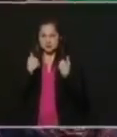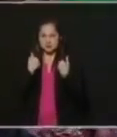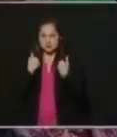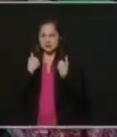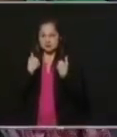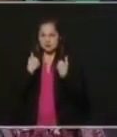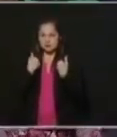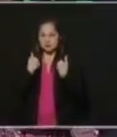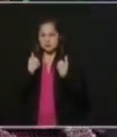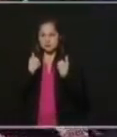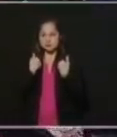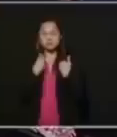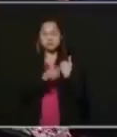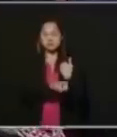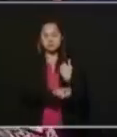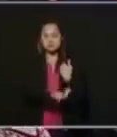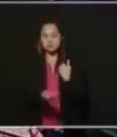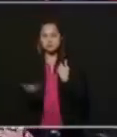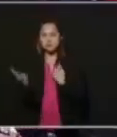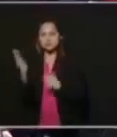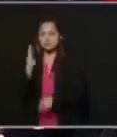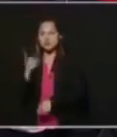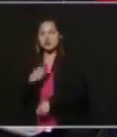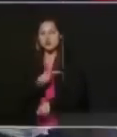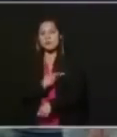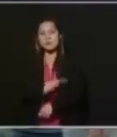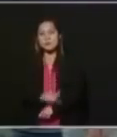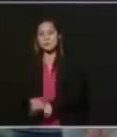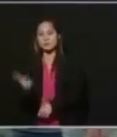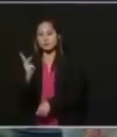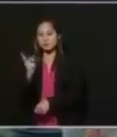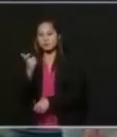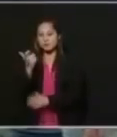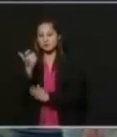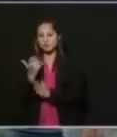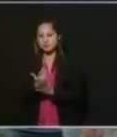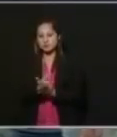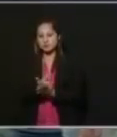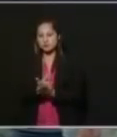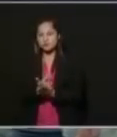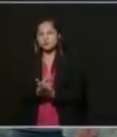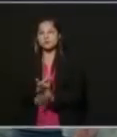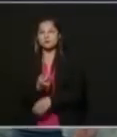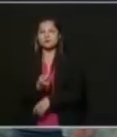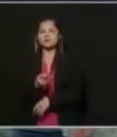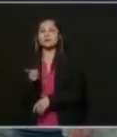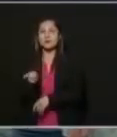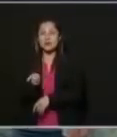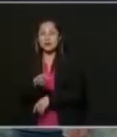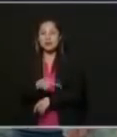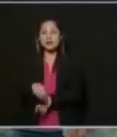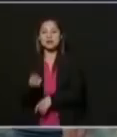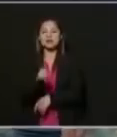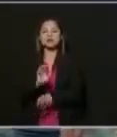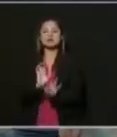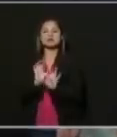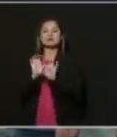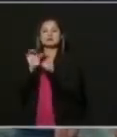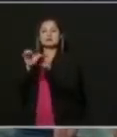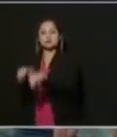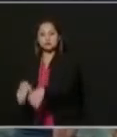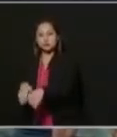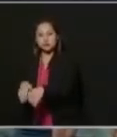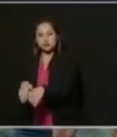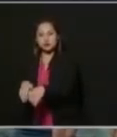en condiciones de pobreza que ingresen o estén estudiando